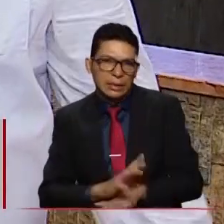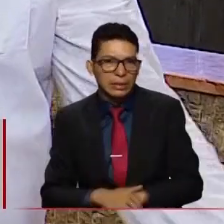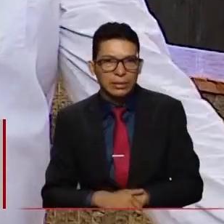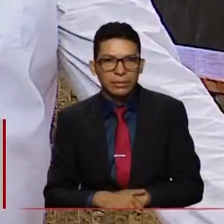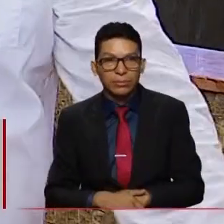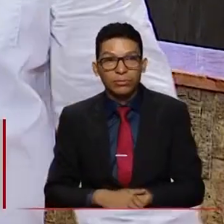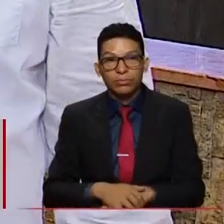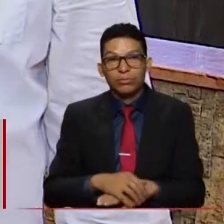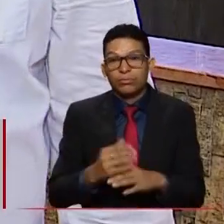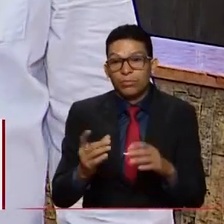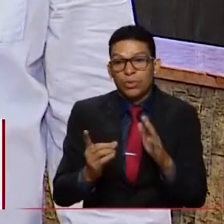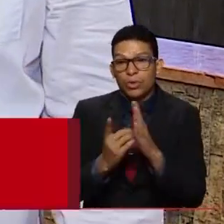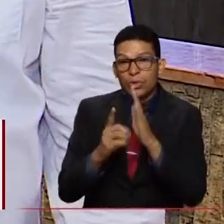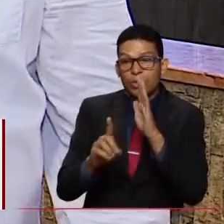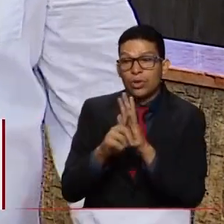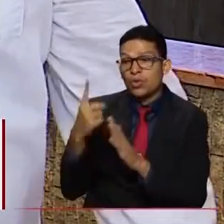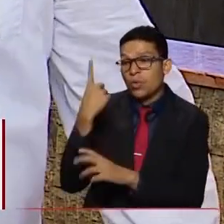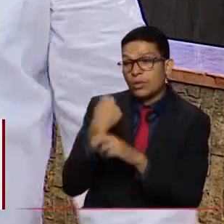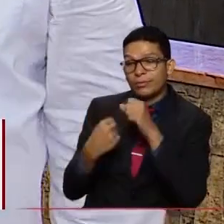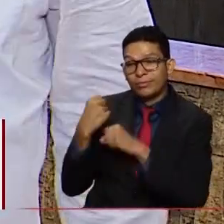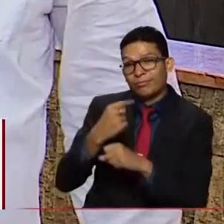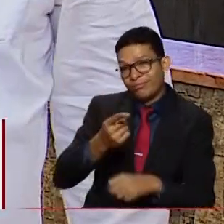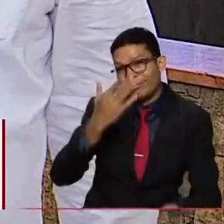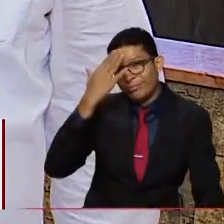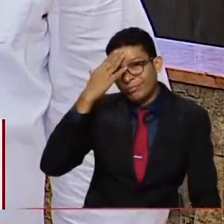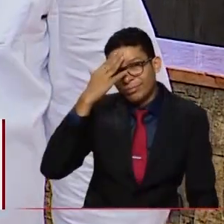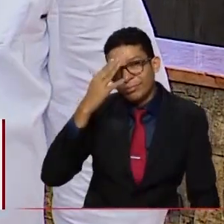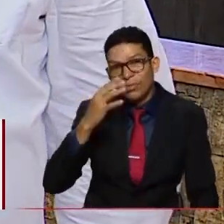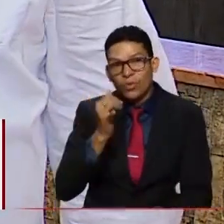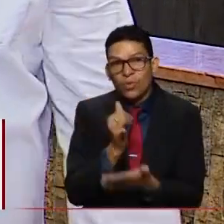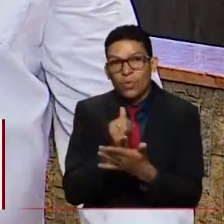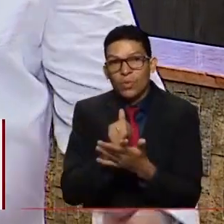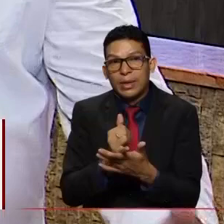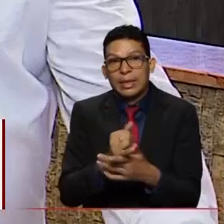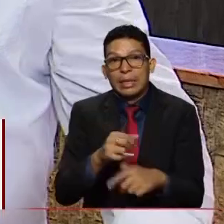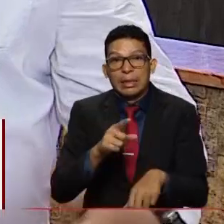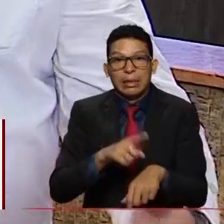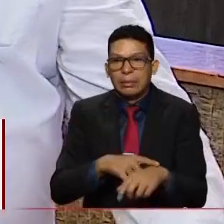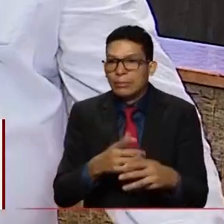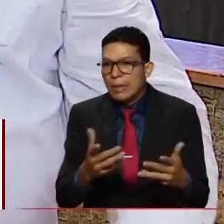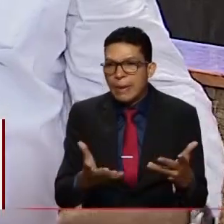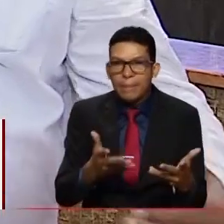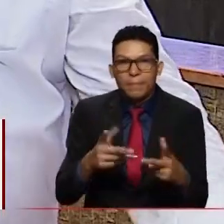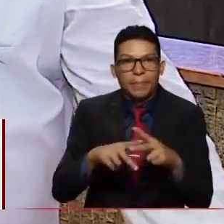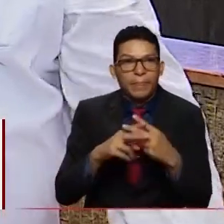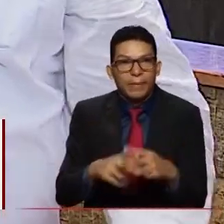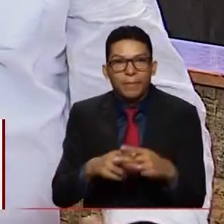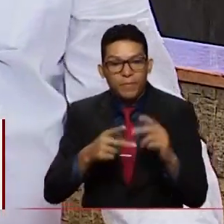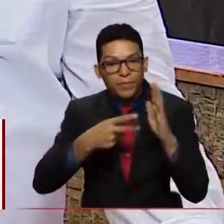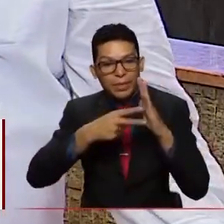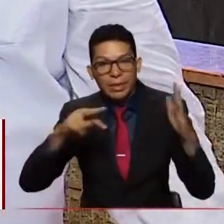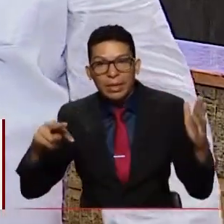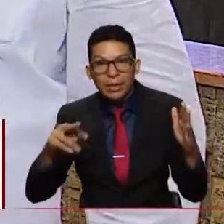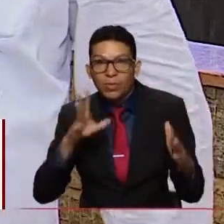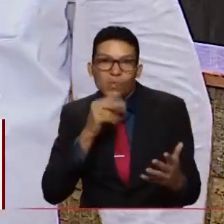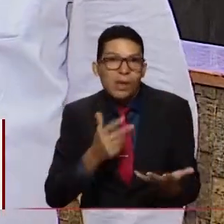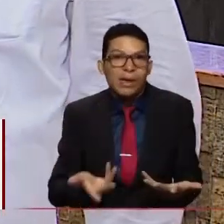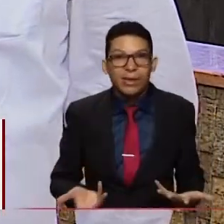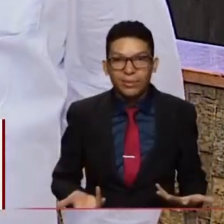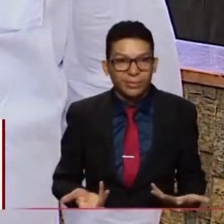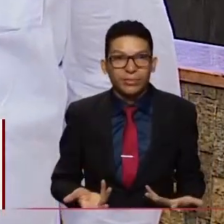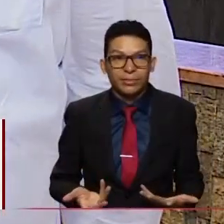decreto muy nuevo de hace un año y usted sabe pues que la junta de acción comunal no tiene los mecanismos las herramientas la tecnología para